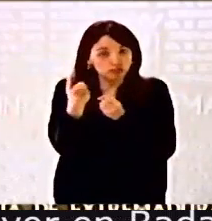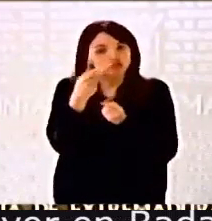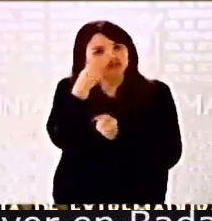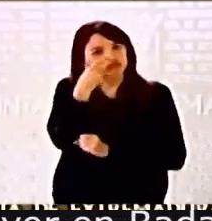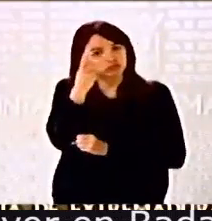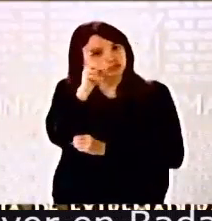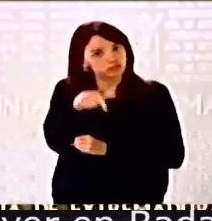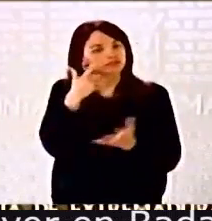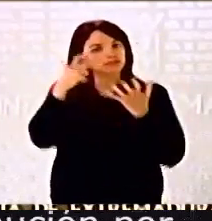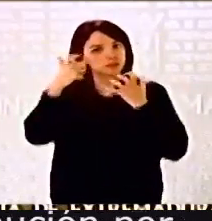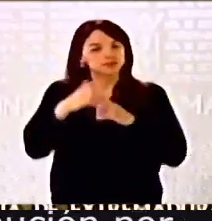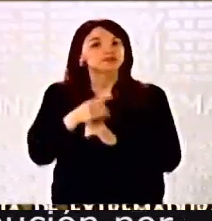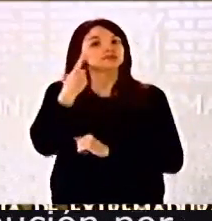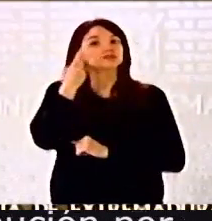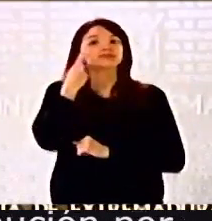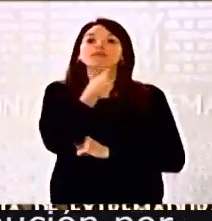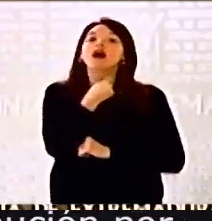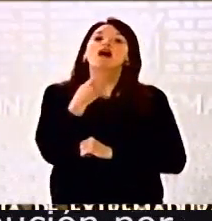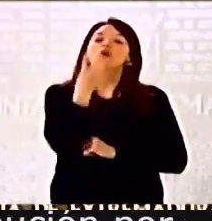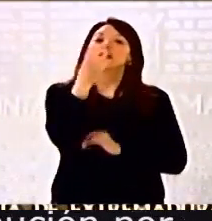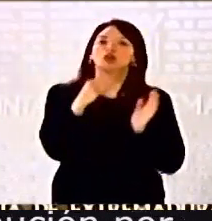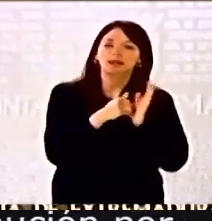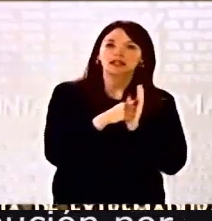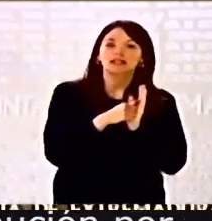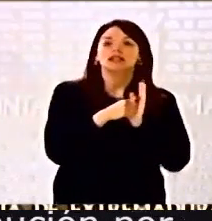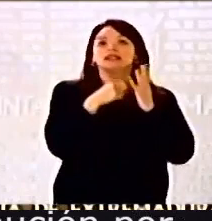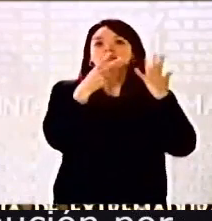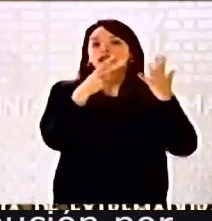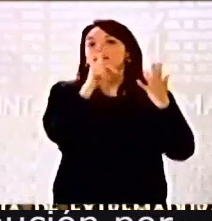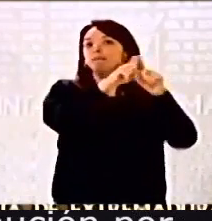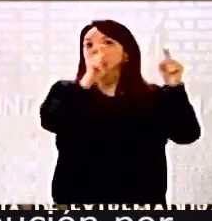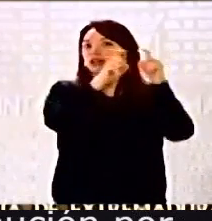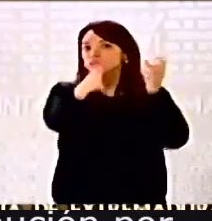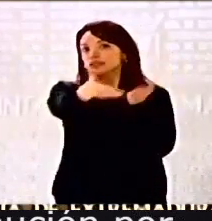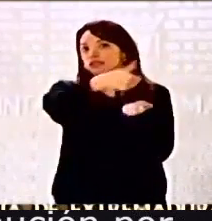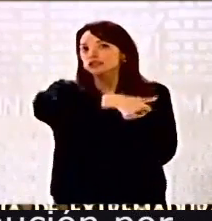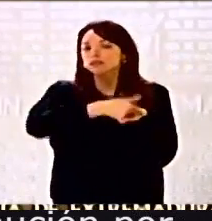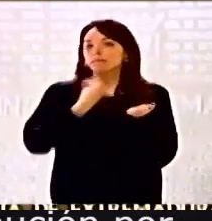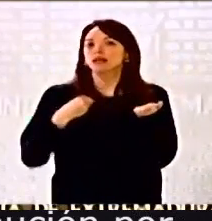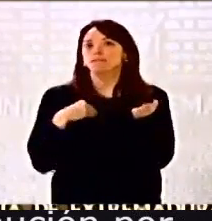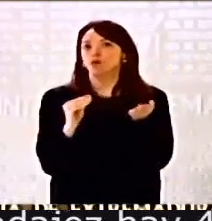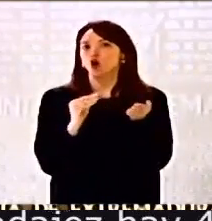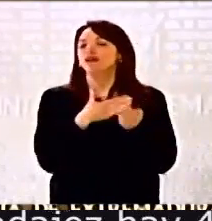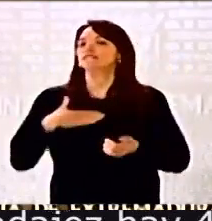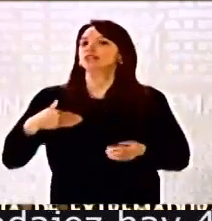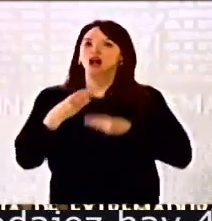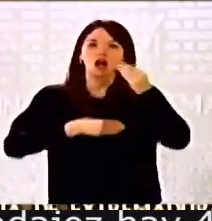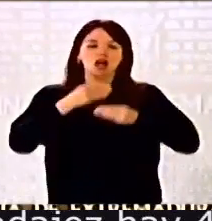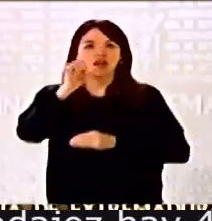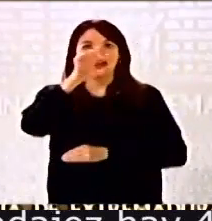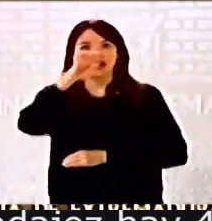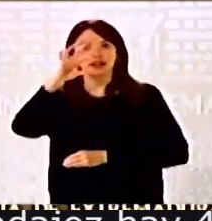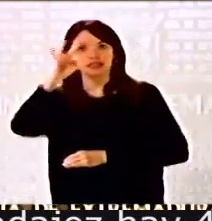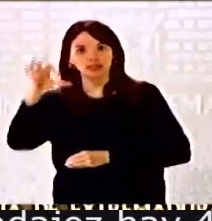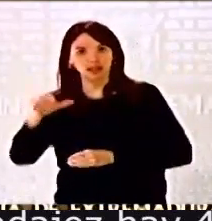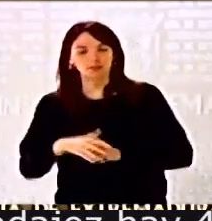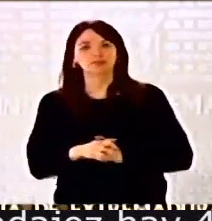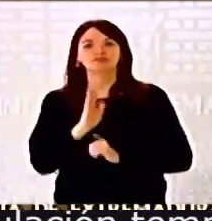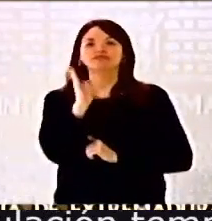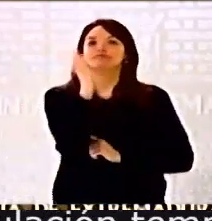interesante. Fijaros, en Badajoz hay 4.077 empresas que han solicitado este expediente temporal de regulación, que ha